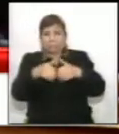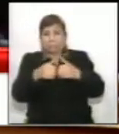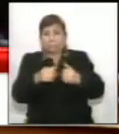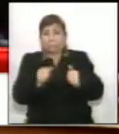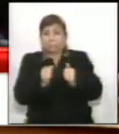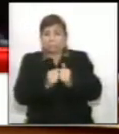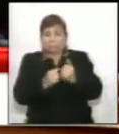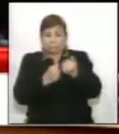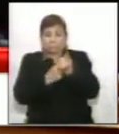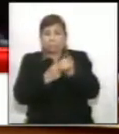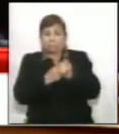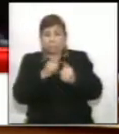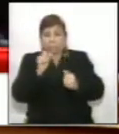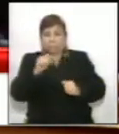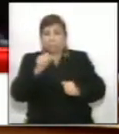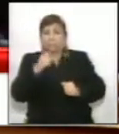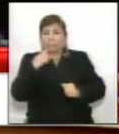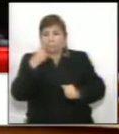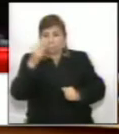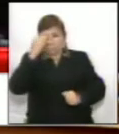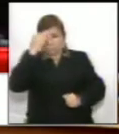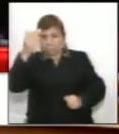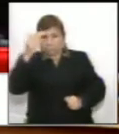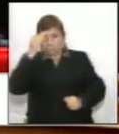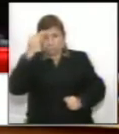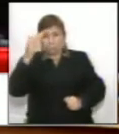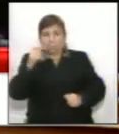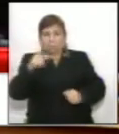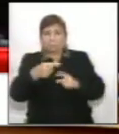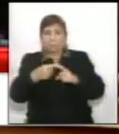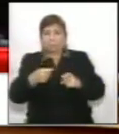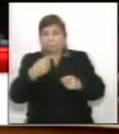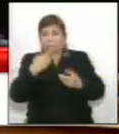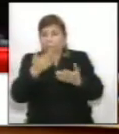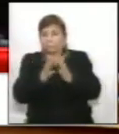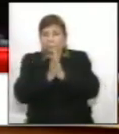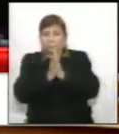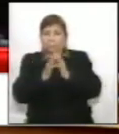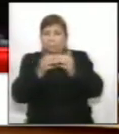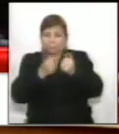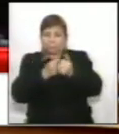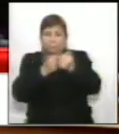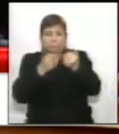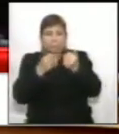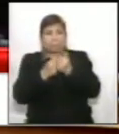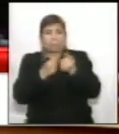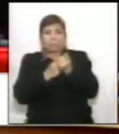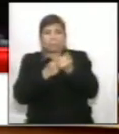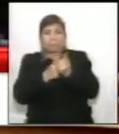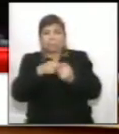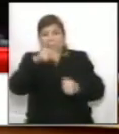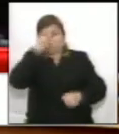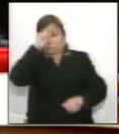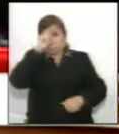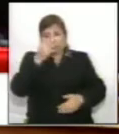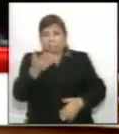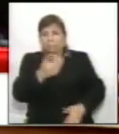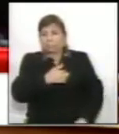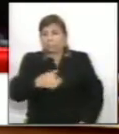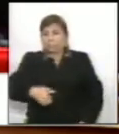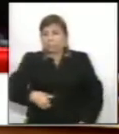están apoyando al país. A ellos saludarlos desde aquí e invocarlos a seguir trabajando por el país. Señor